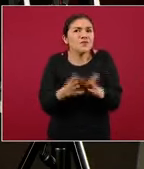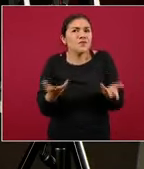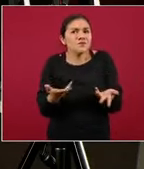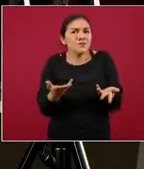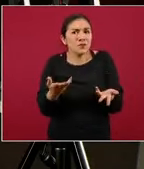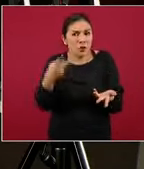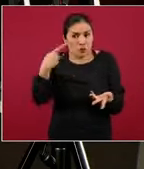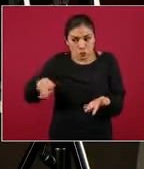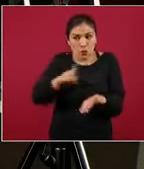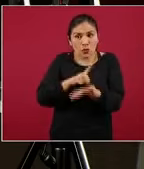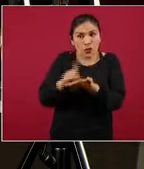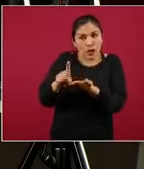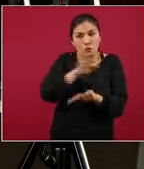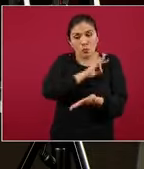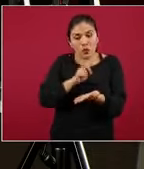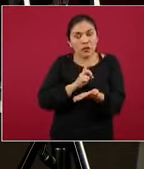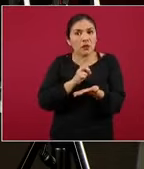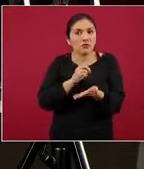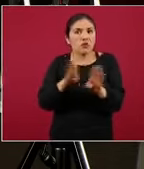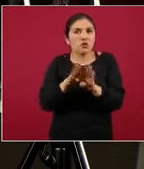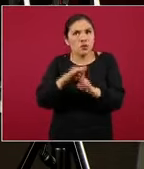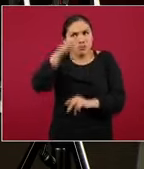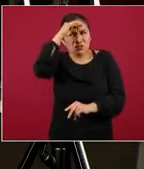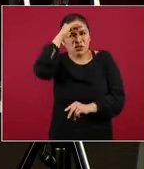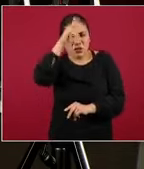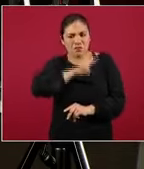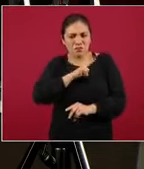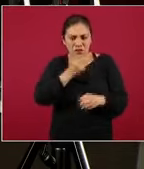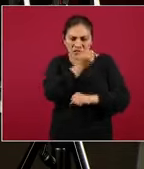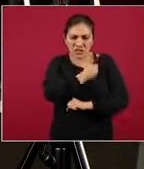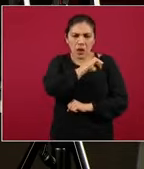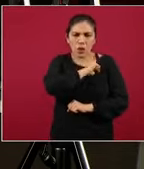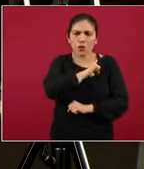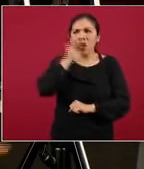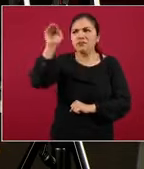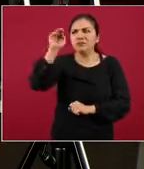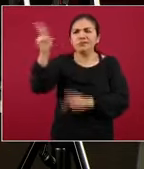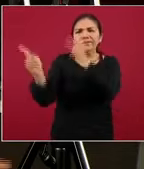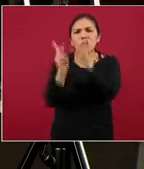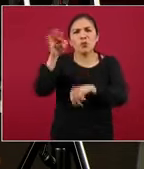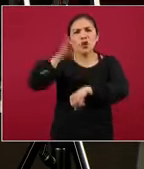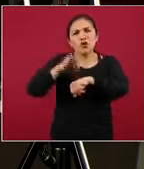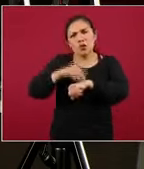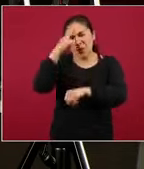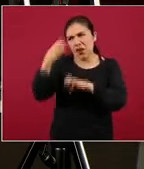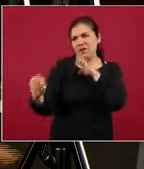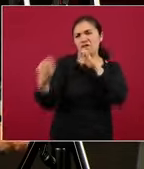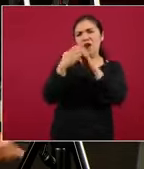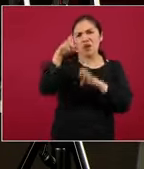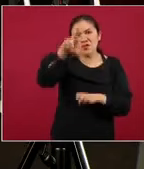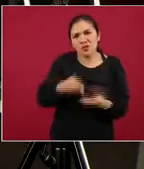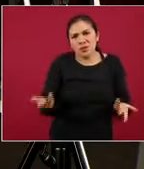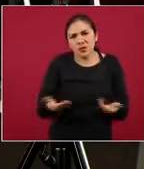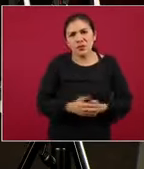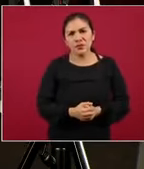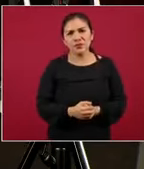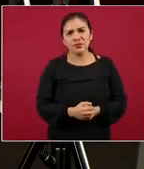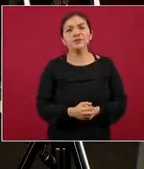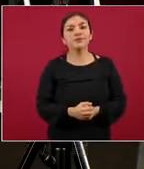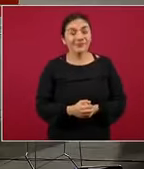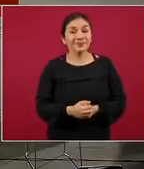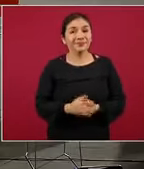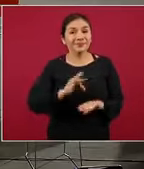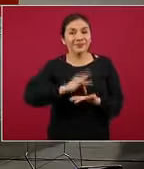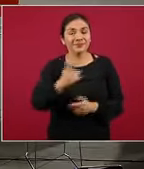el derecho de decidir sobre su salud y de cuestionar al médico y de que no los engañe. Perdón. Con